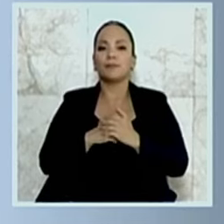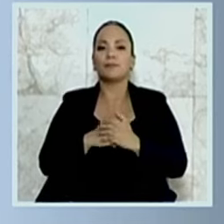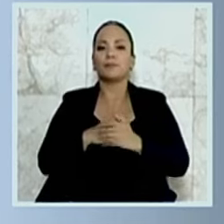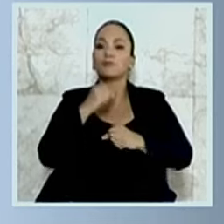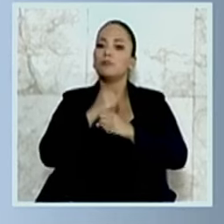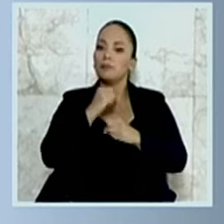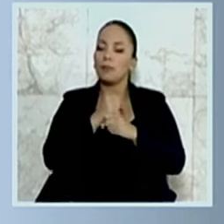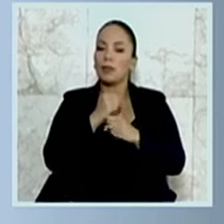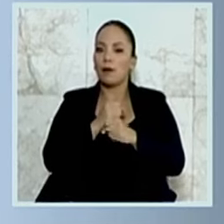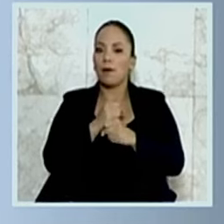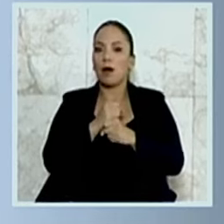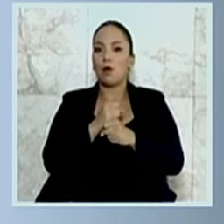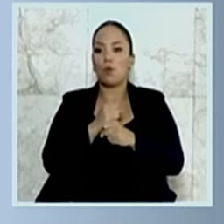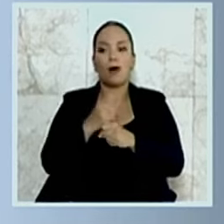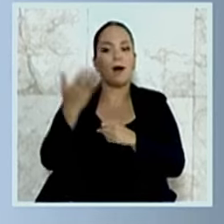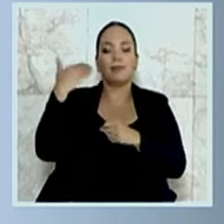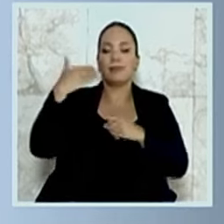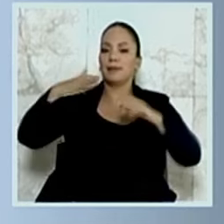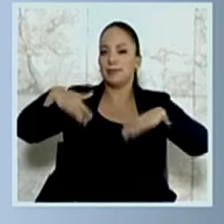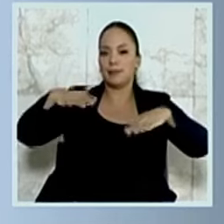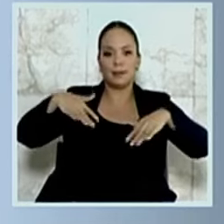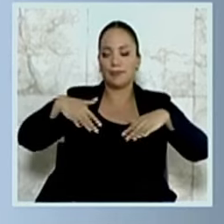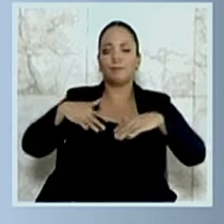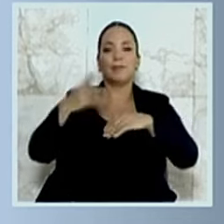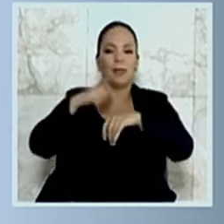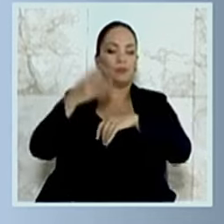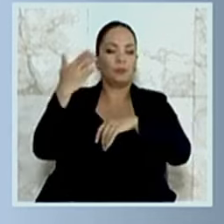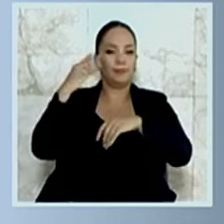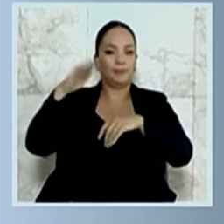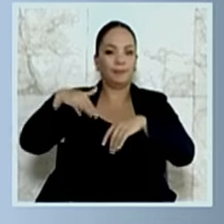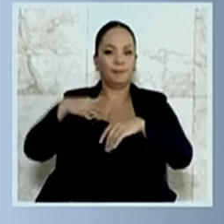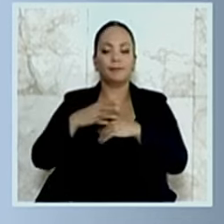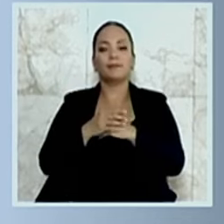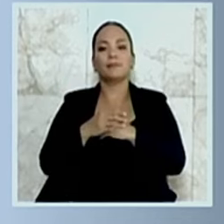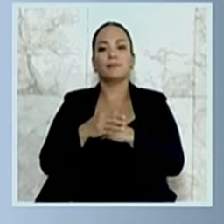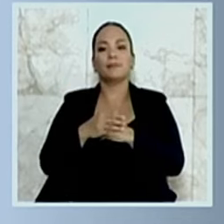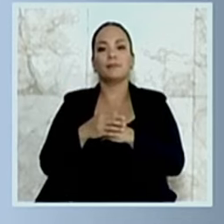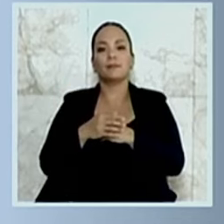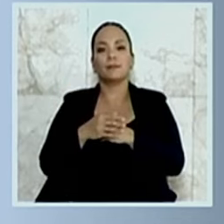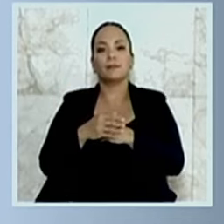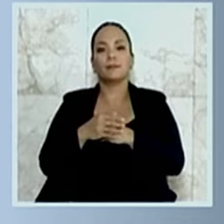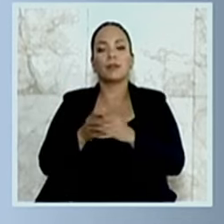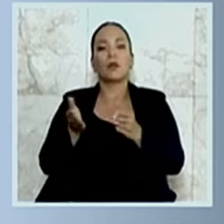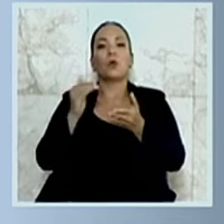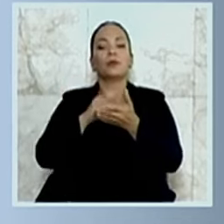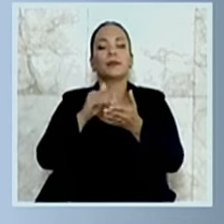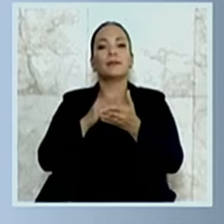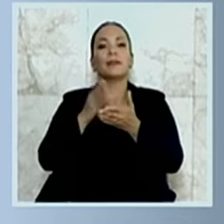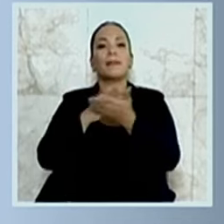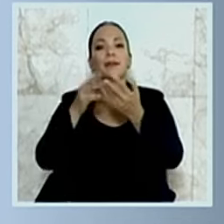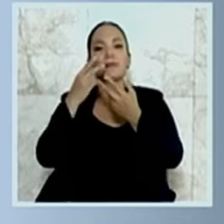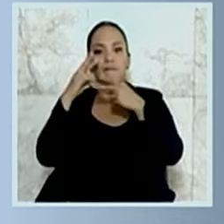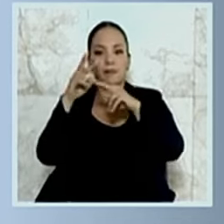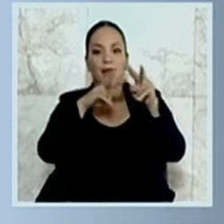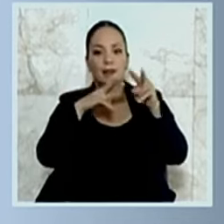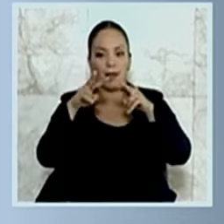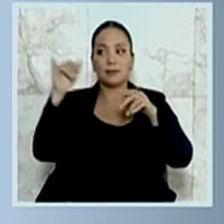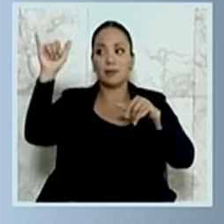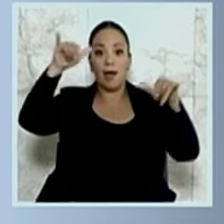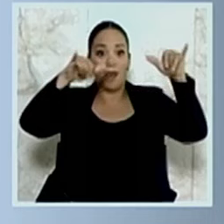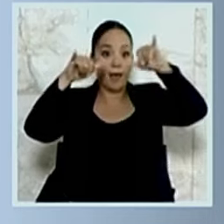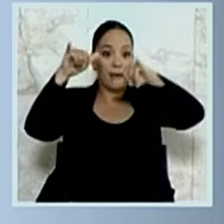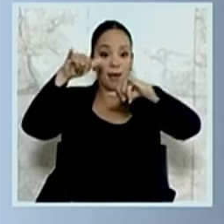3.827 contenedores. Hemos podido desarrollar también una operación que no